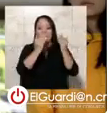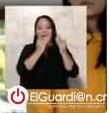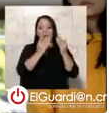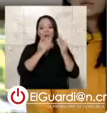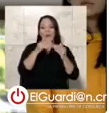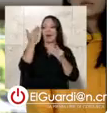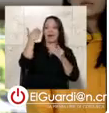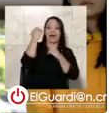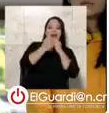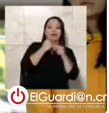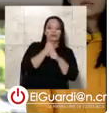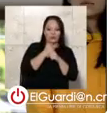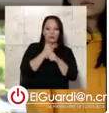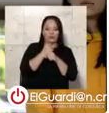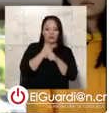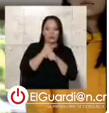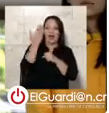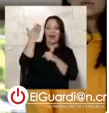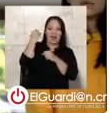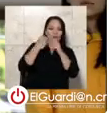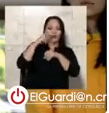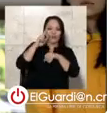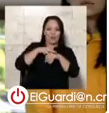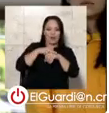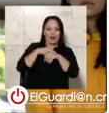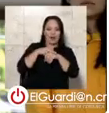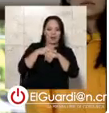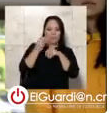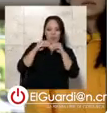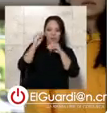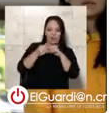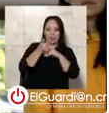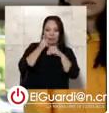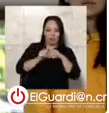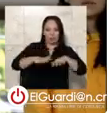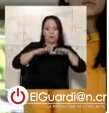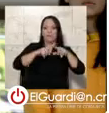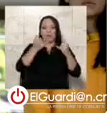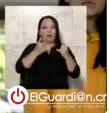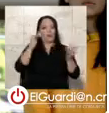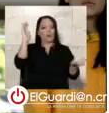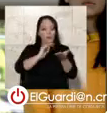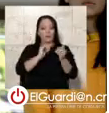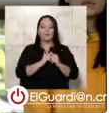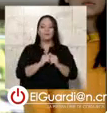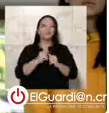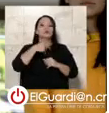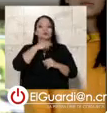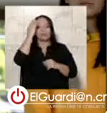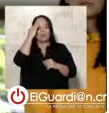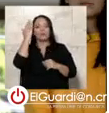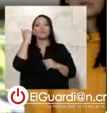altura en un año normal. Entonces, esa sequía ya nos está afectando. Pero obviamente, ¿por qué sabemos eso? Porque